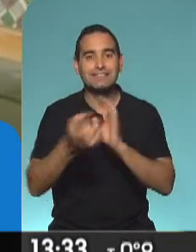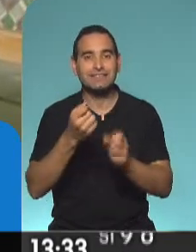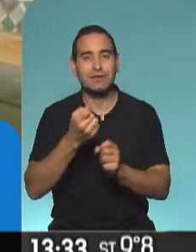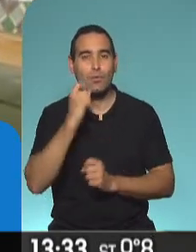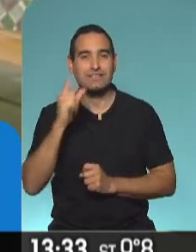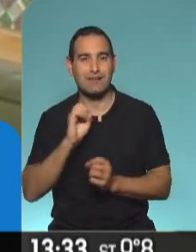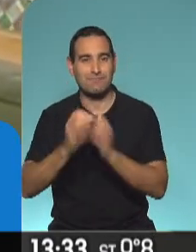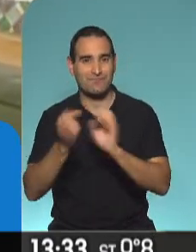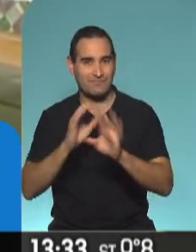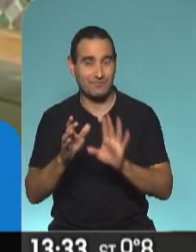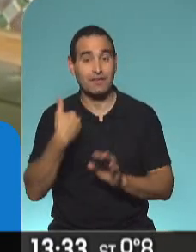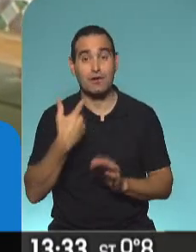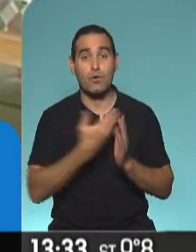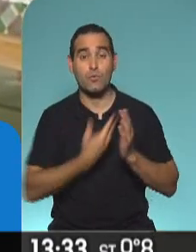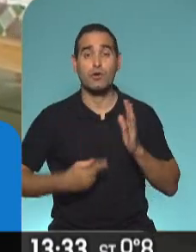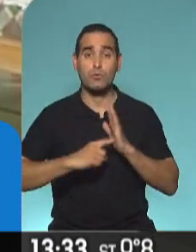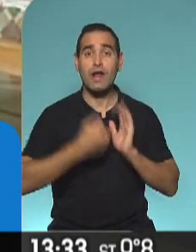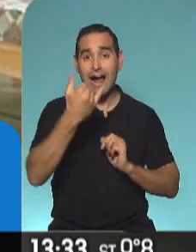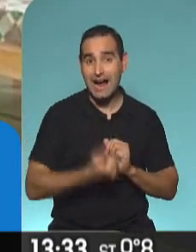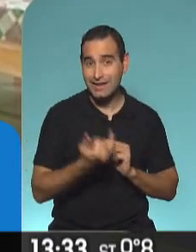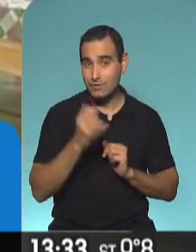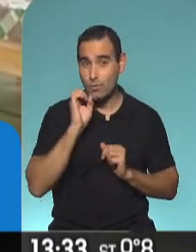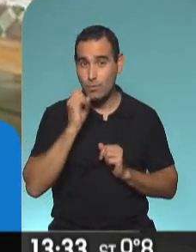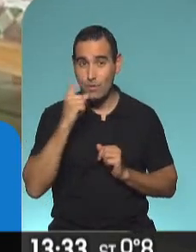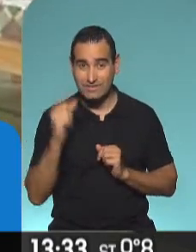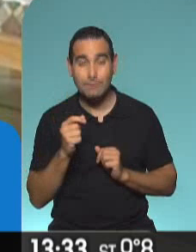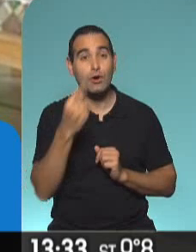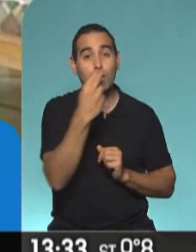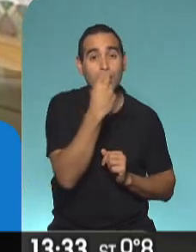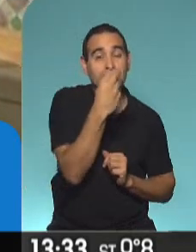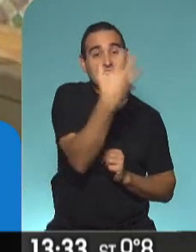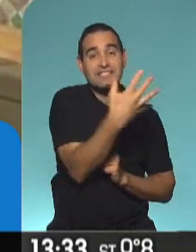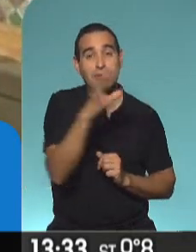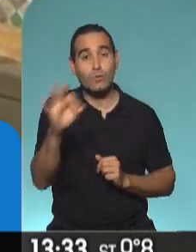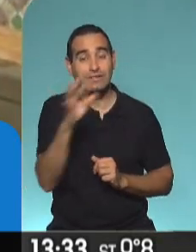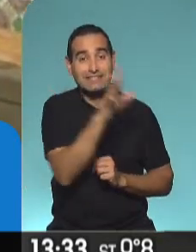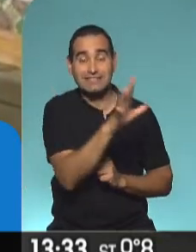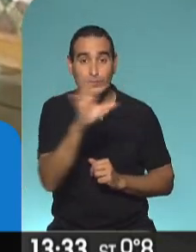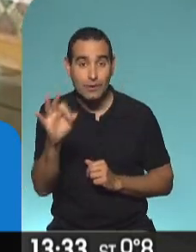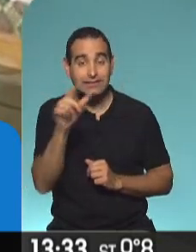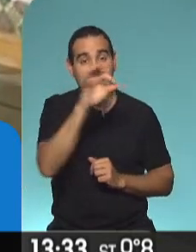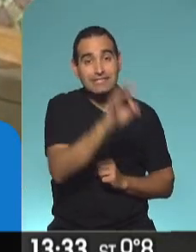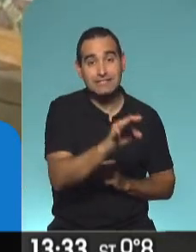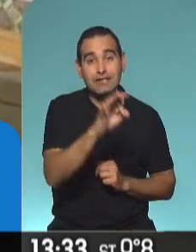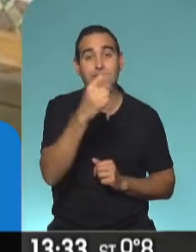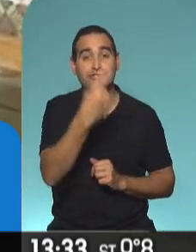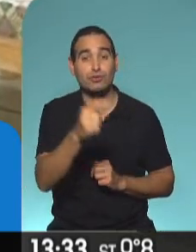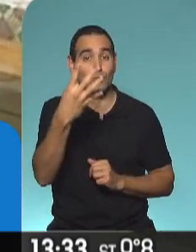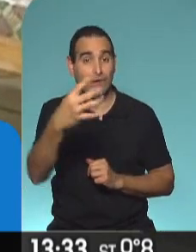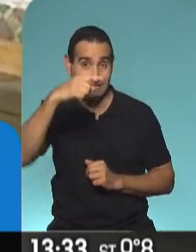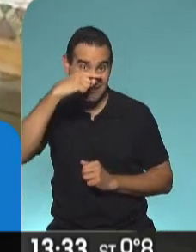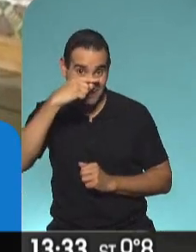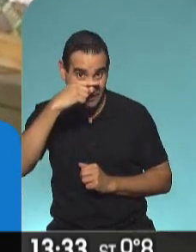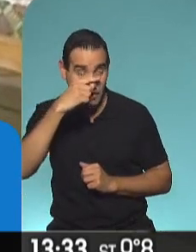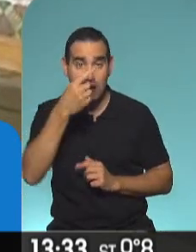nuestras operadoras. La ciudad cuenta con un chat, y aprovecho para compartir el número, es 11 50 50 0147, en